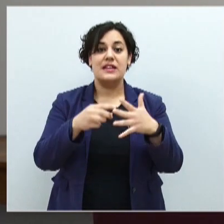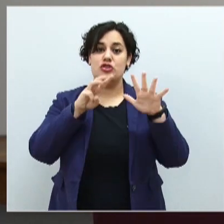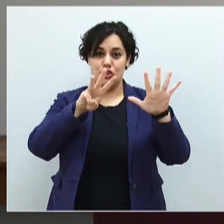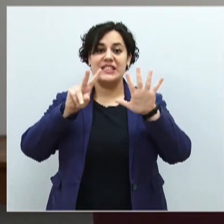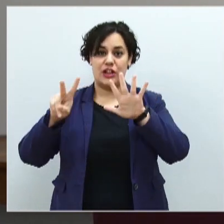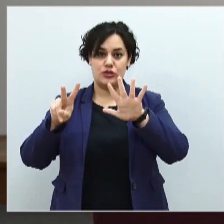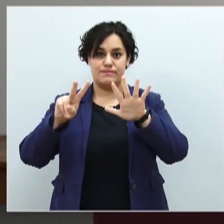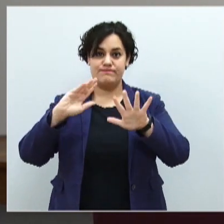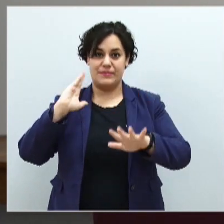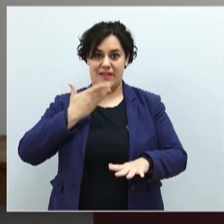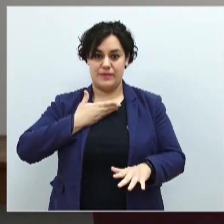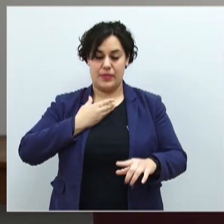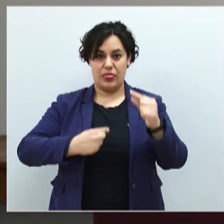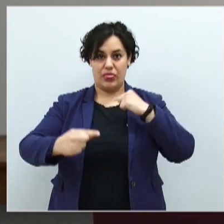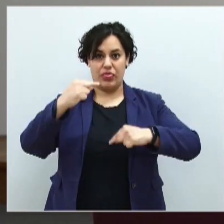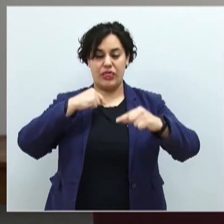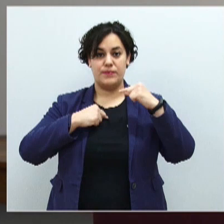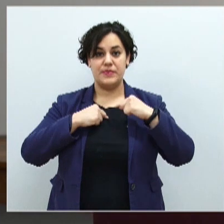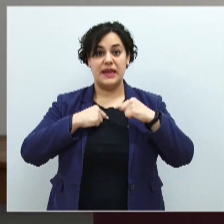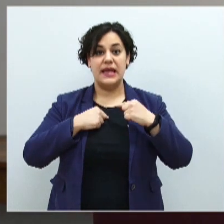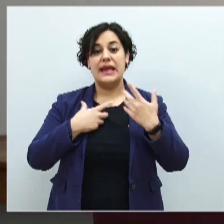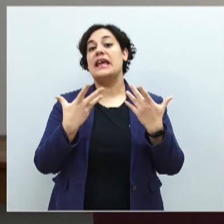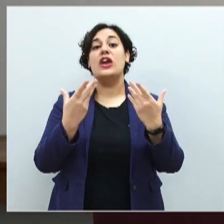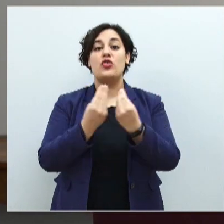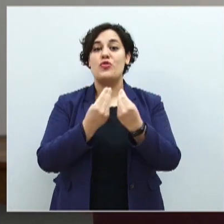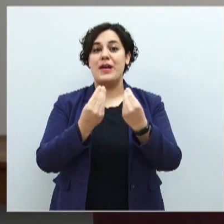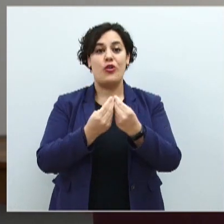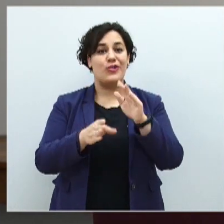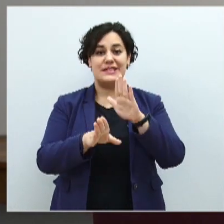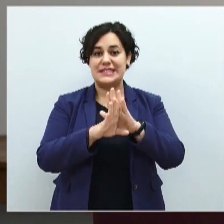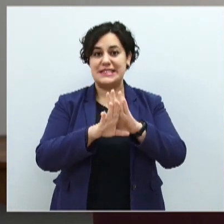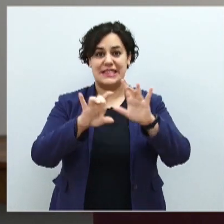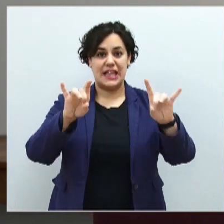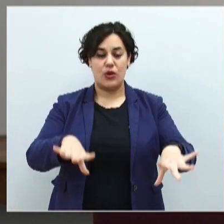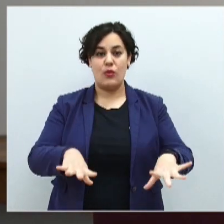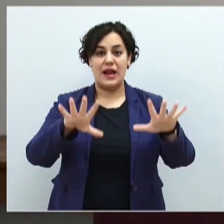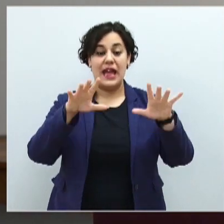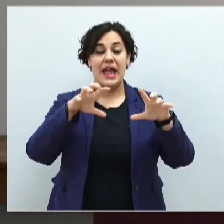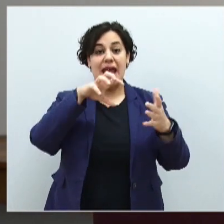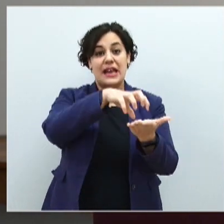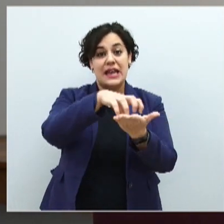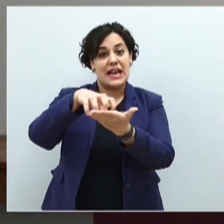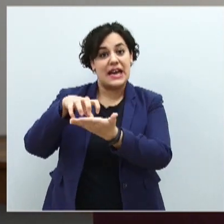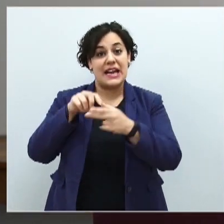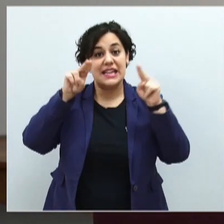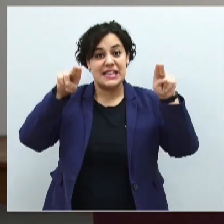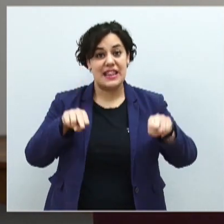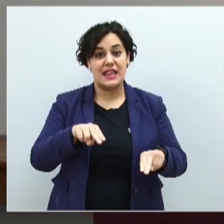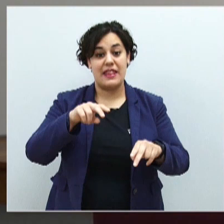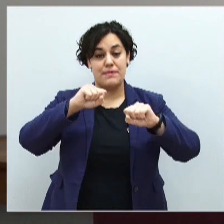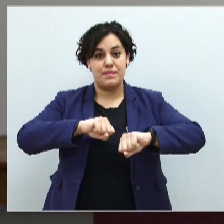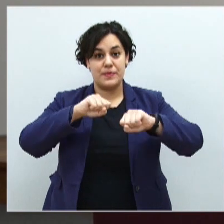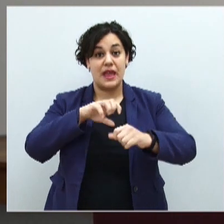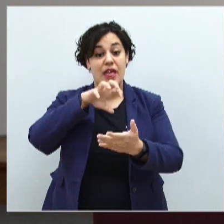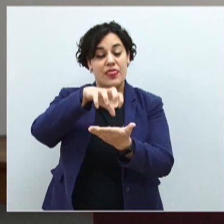82. Y de igual manera sigue sin cambiar el número de centros afectados. Son 4 residencias de personas mayores, un centro